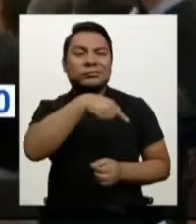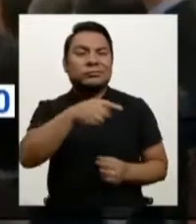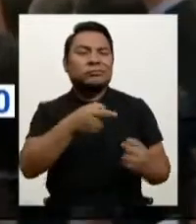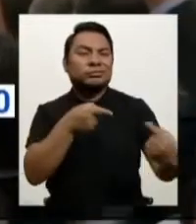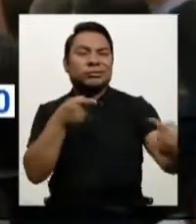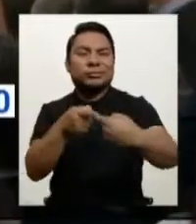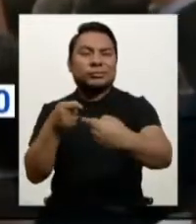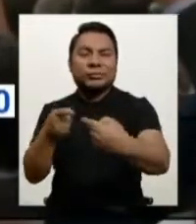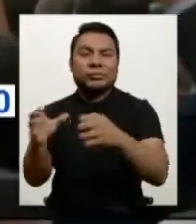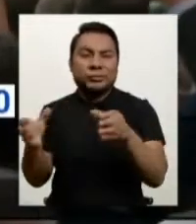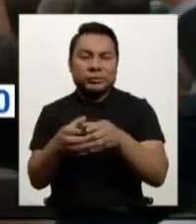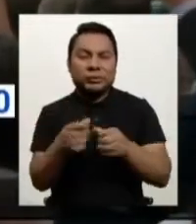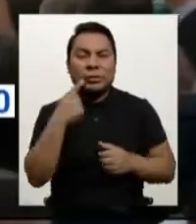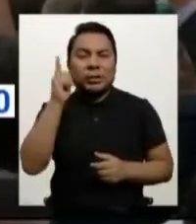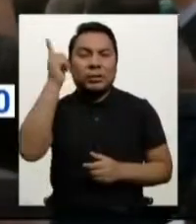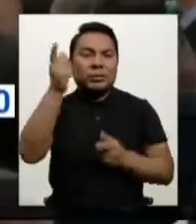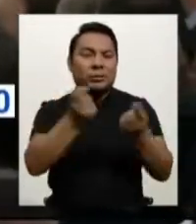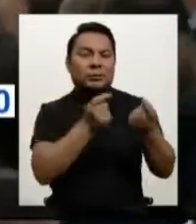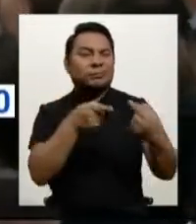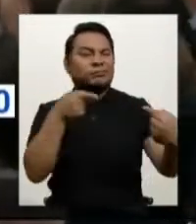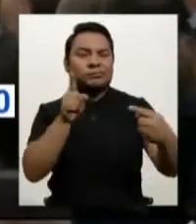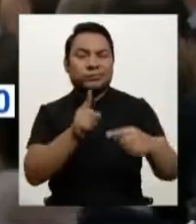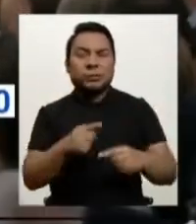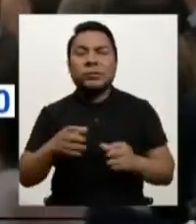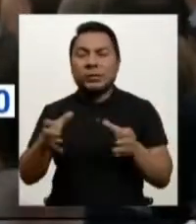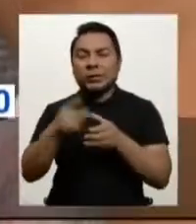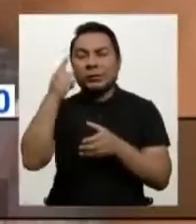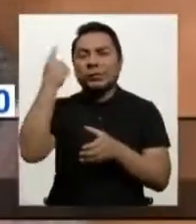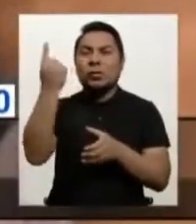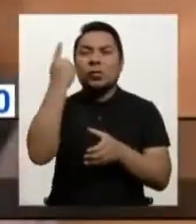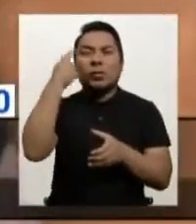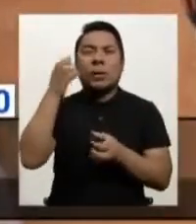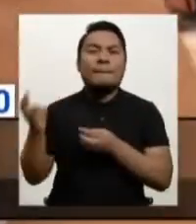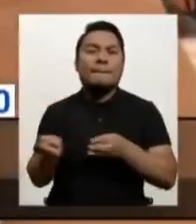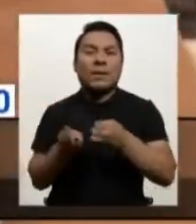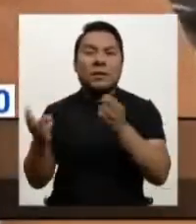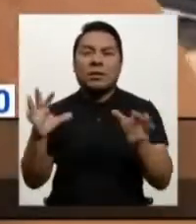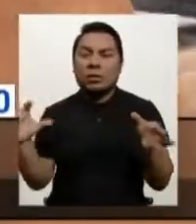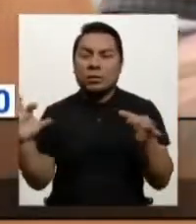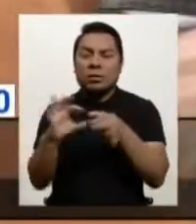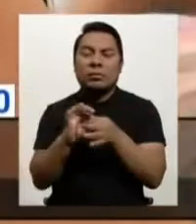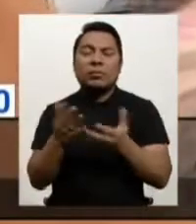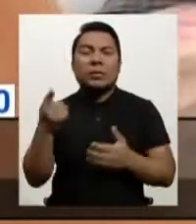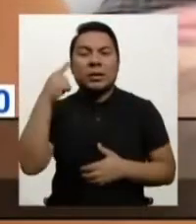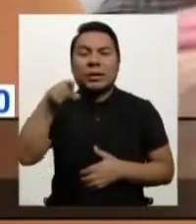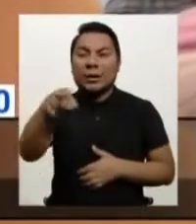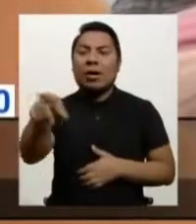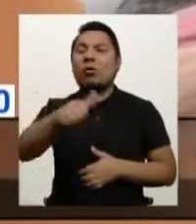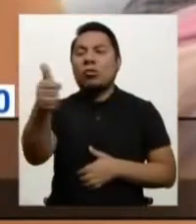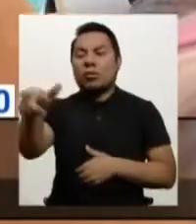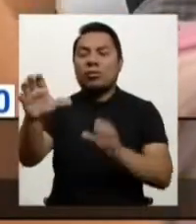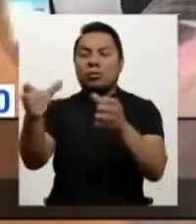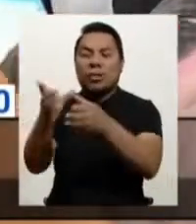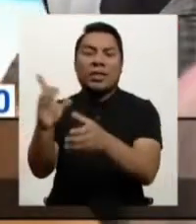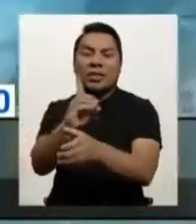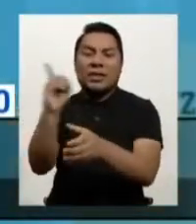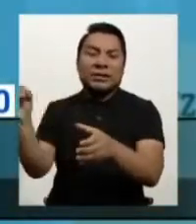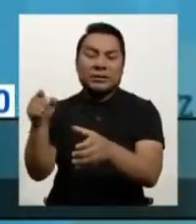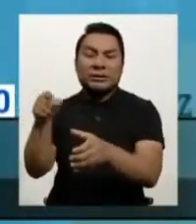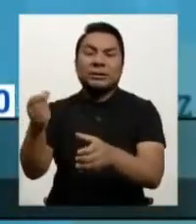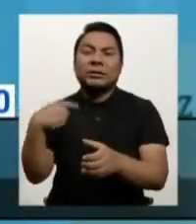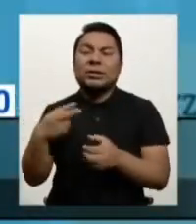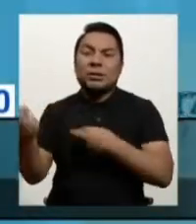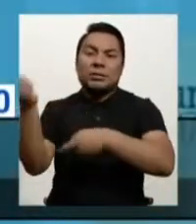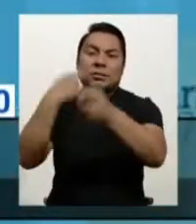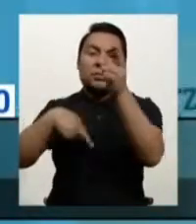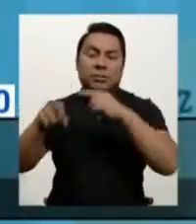saliente canciller Christian Kern. Por ello, la única opción válida para la coalición sería el ultraderechista Partido Liberal, que regresaría al